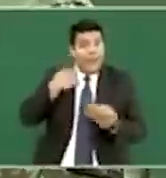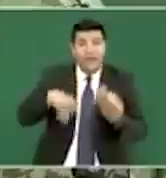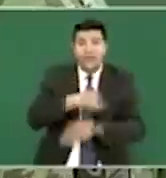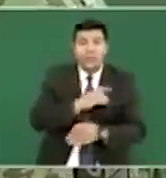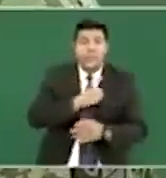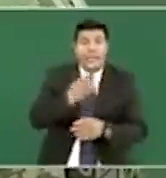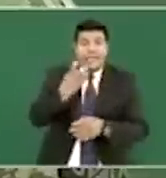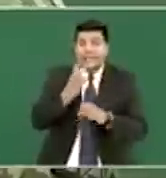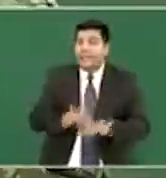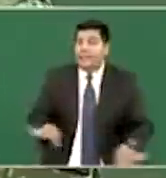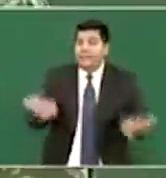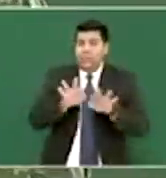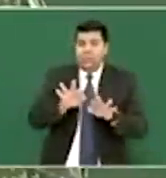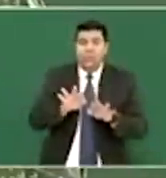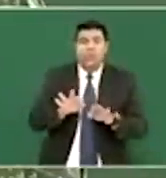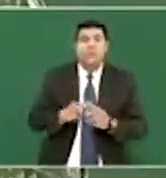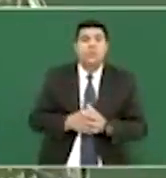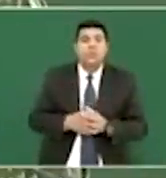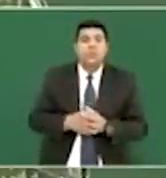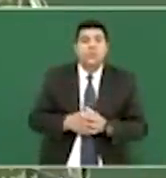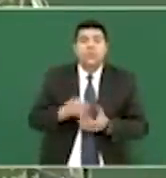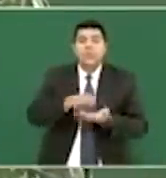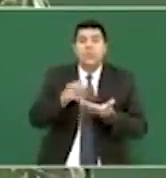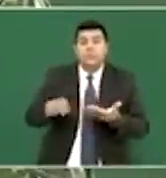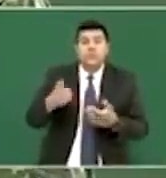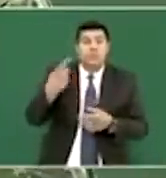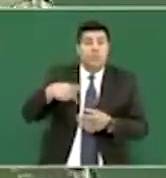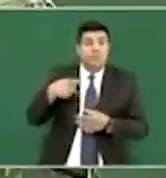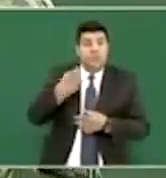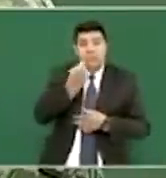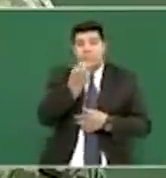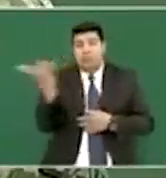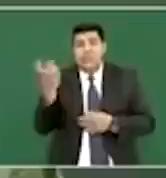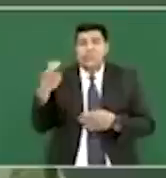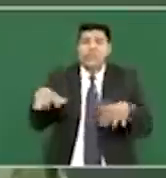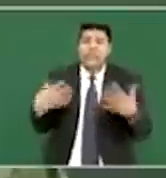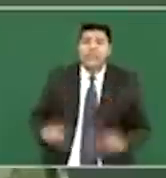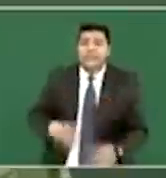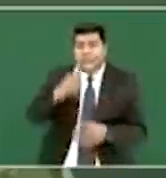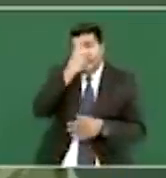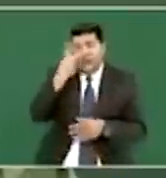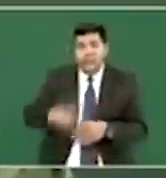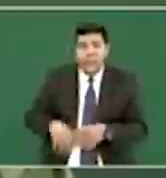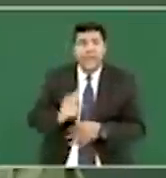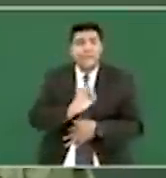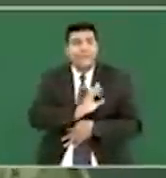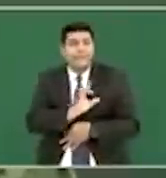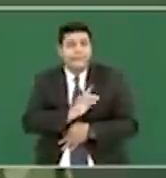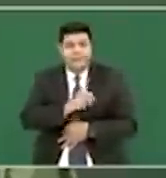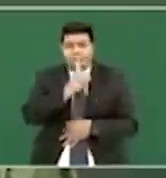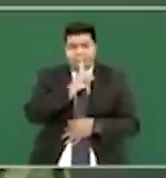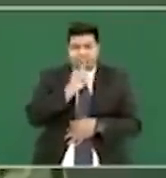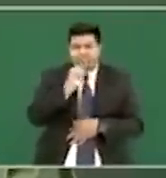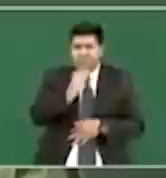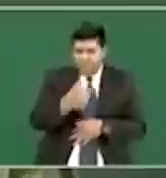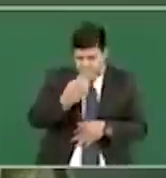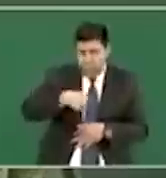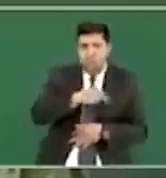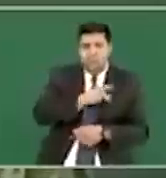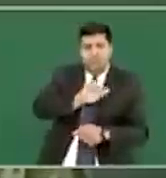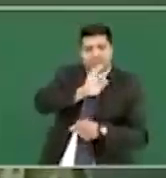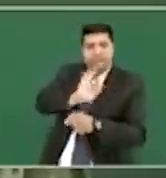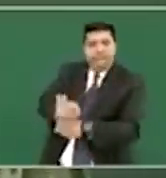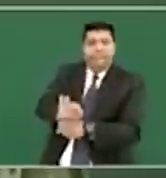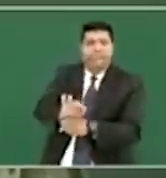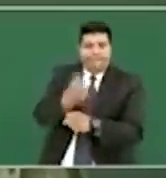garantizar que no sufra del embate de la delincuencia. Y la estrategia es similar, no